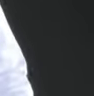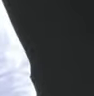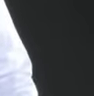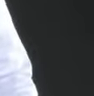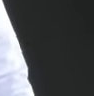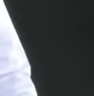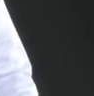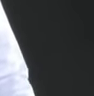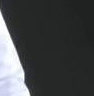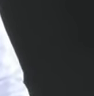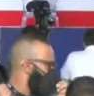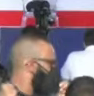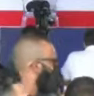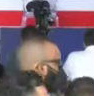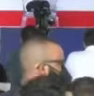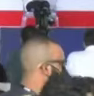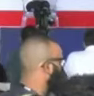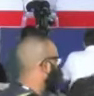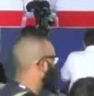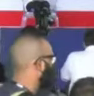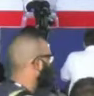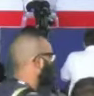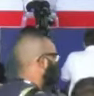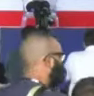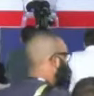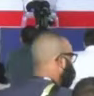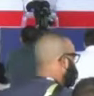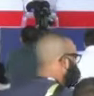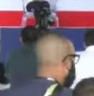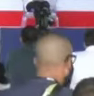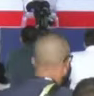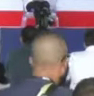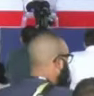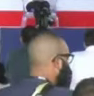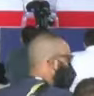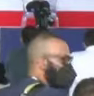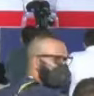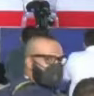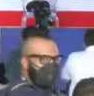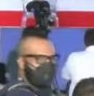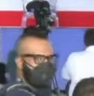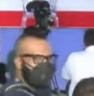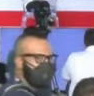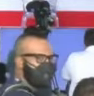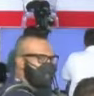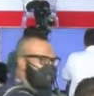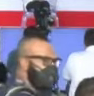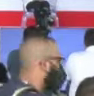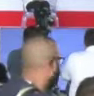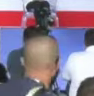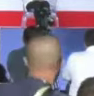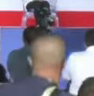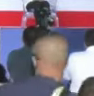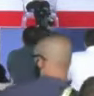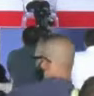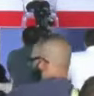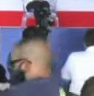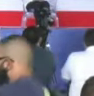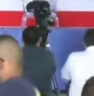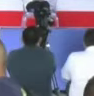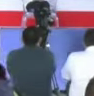valor que estamos sembrando en el ideal dominicano va a ser cumplido. Que cada estudiante de